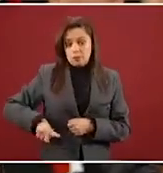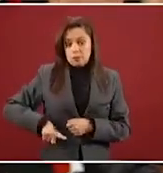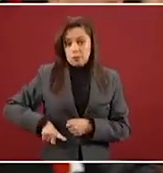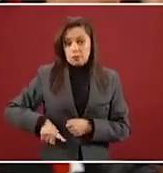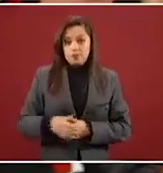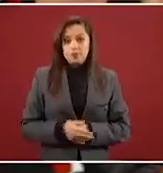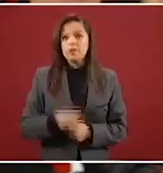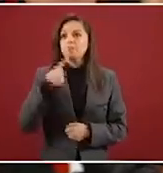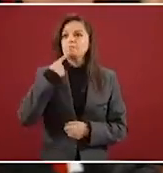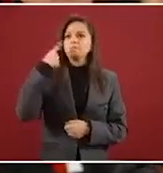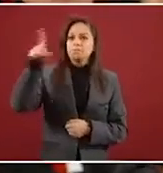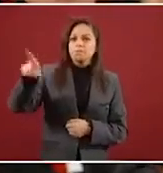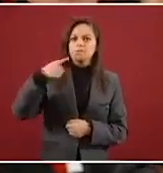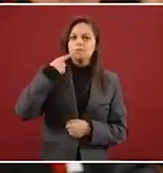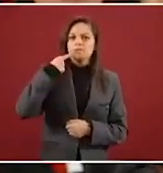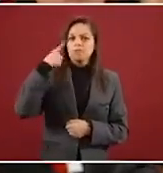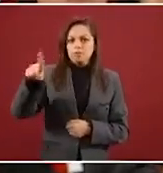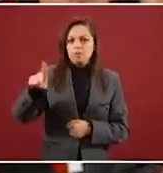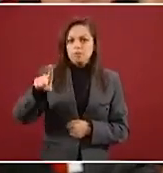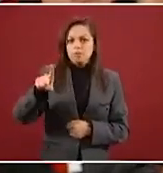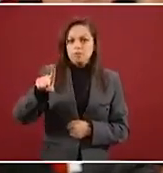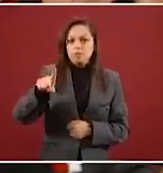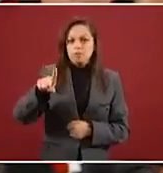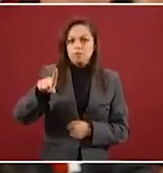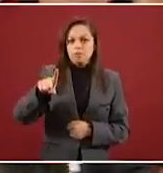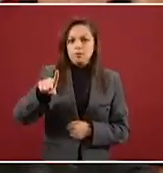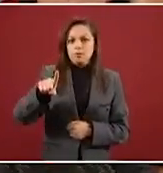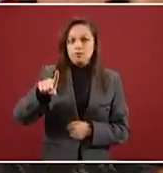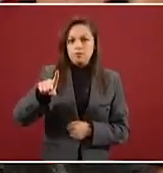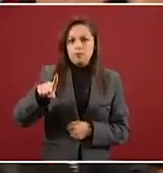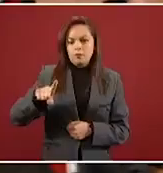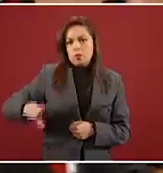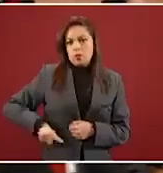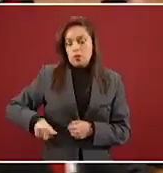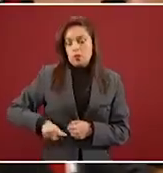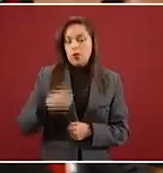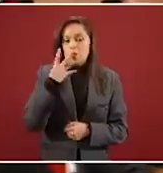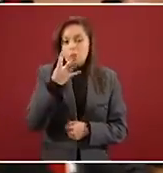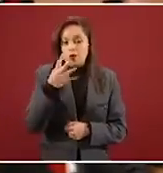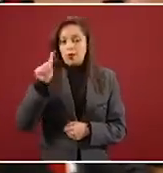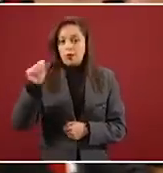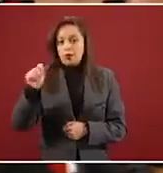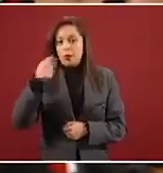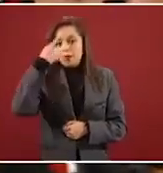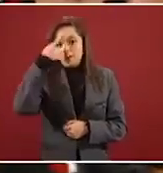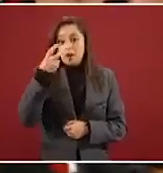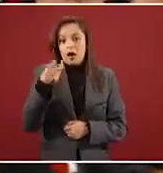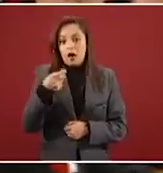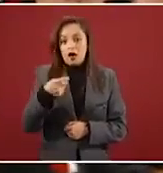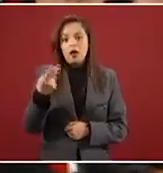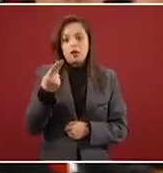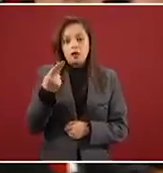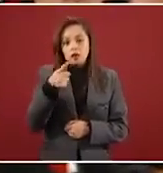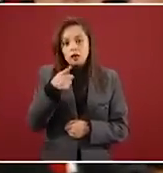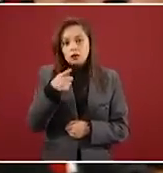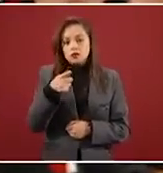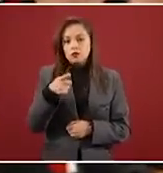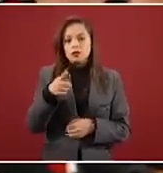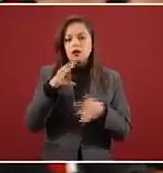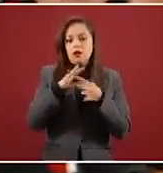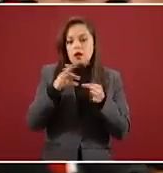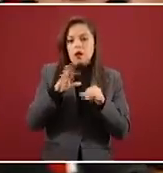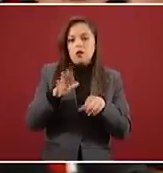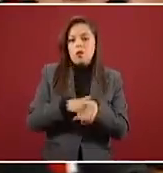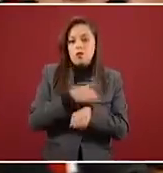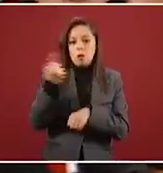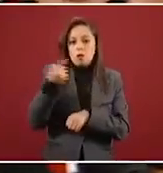han denunciado al gobierno de la 4T precisamente para dirimir esta relación laboral y que se les